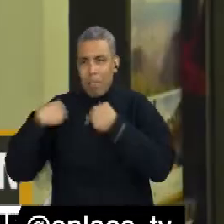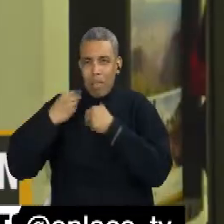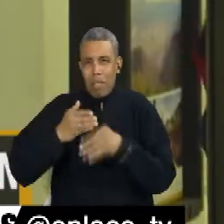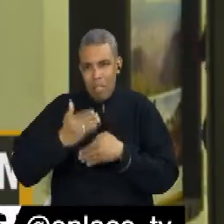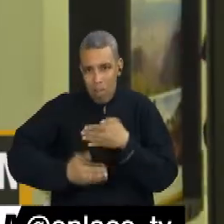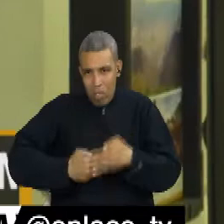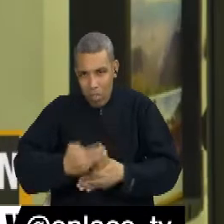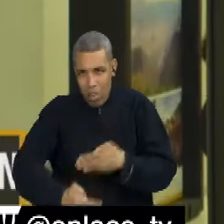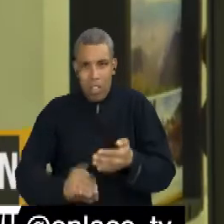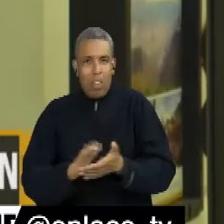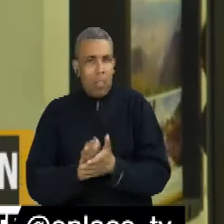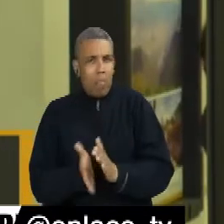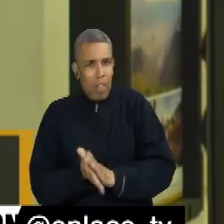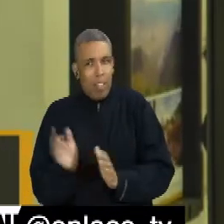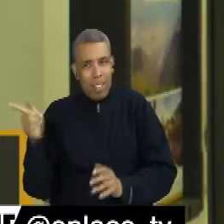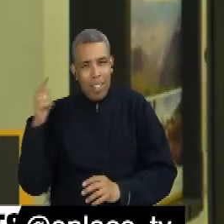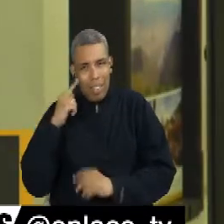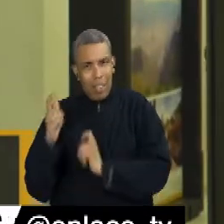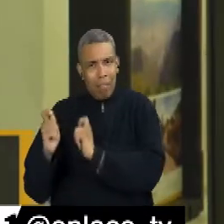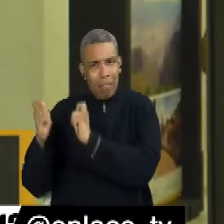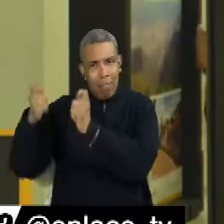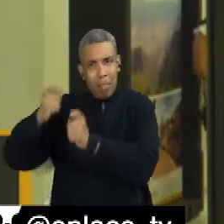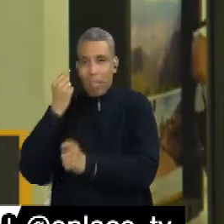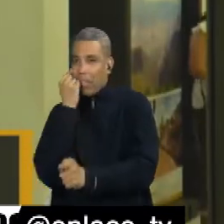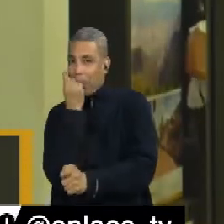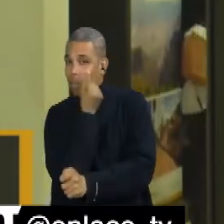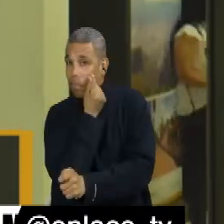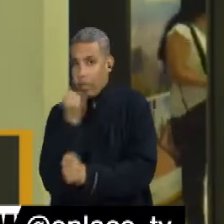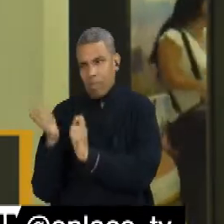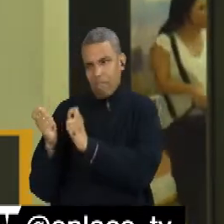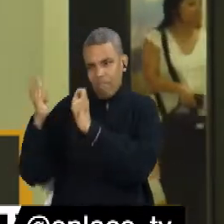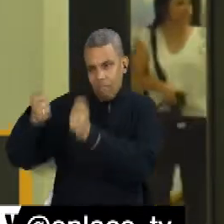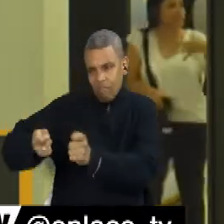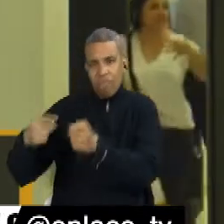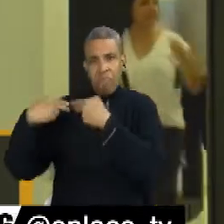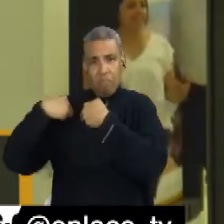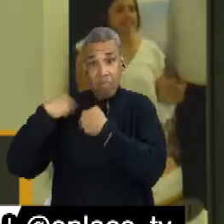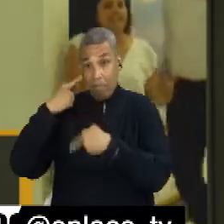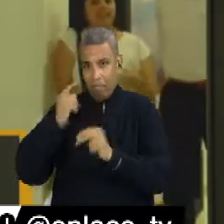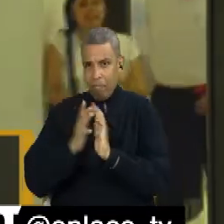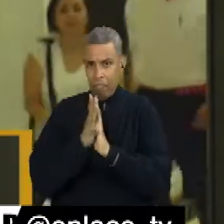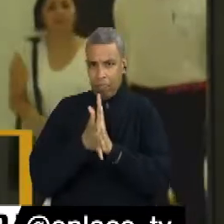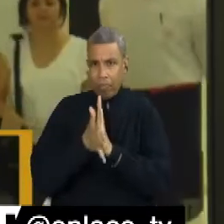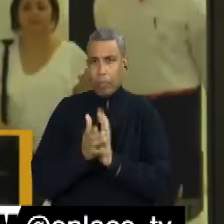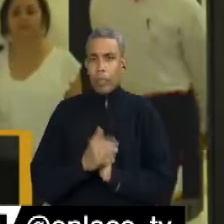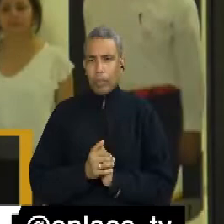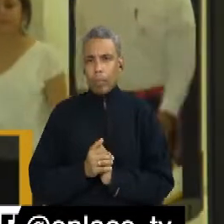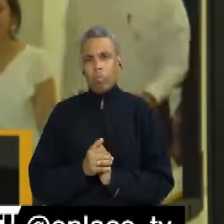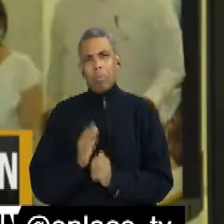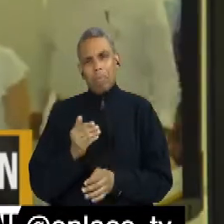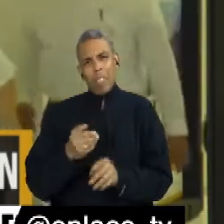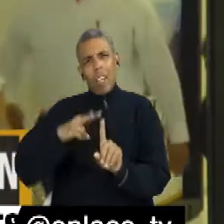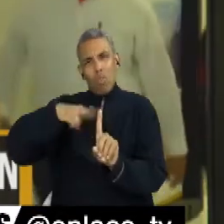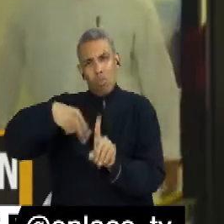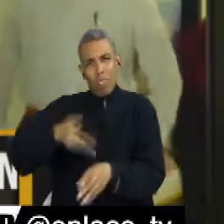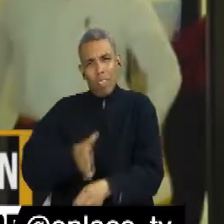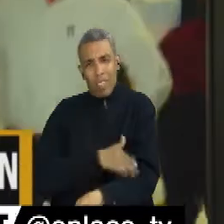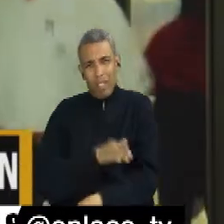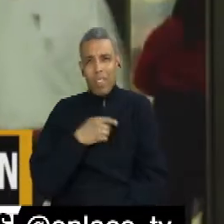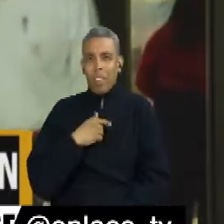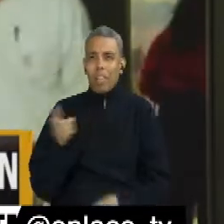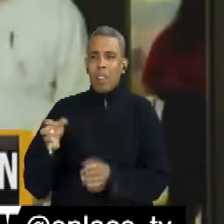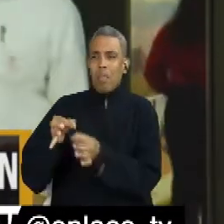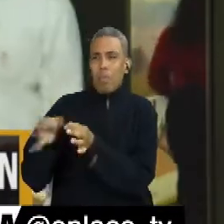es producto de la visita que tuvimos hace dos meses, tanto a Puerto Berrío, Puerto Boyacá y Barranca, en donde las fuerzas vivas,